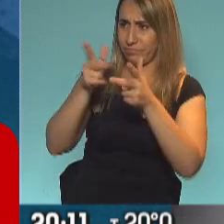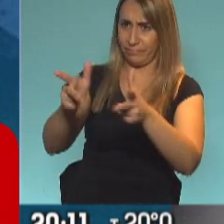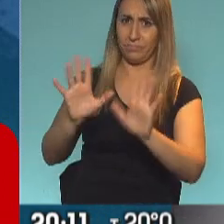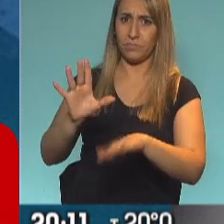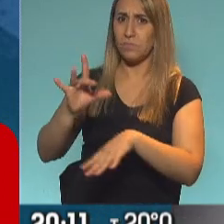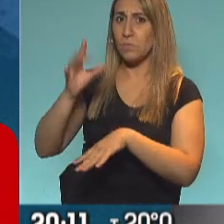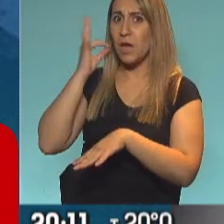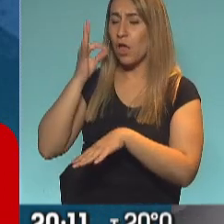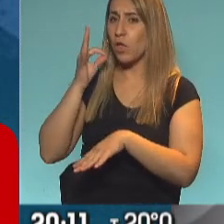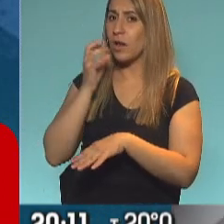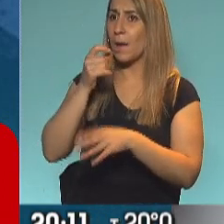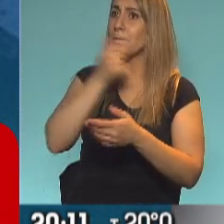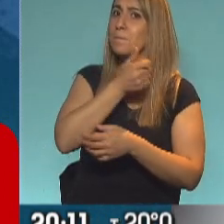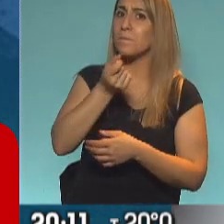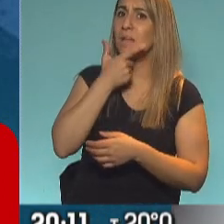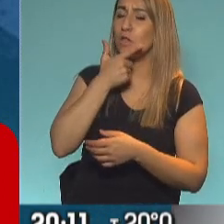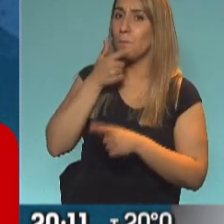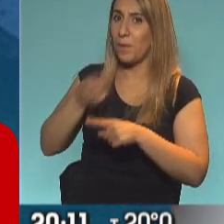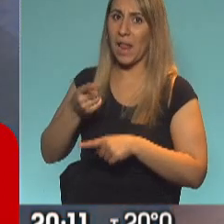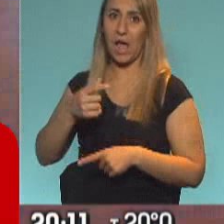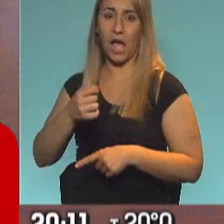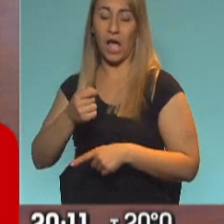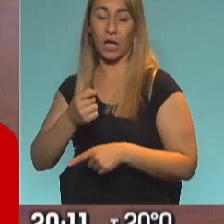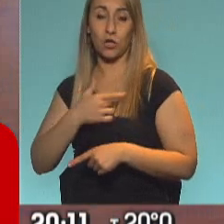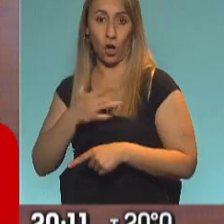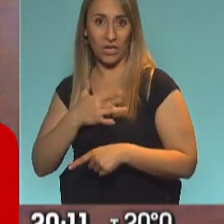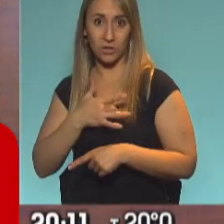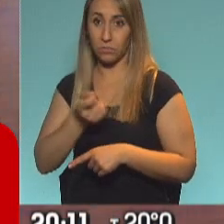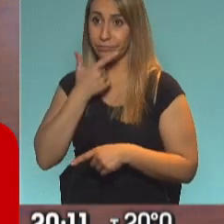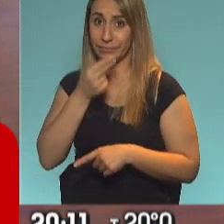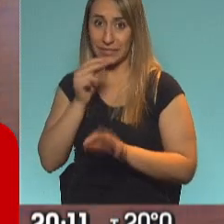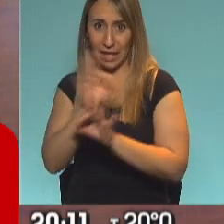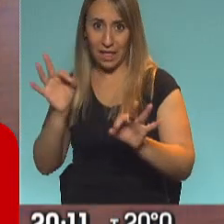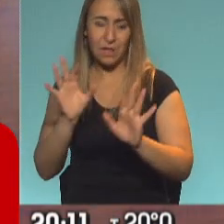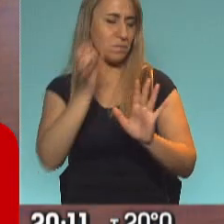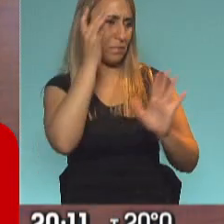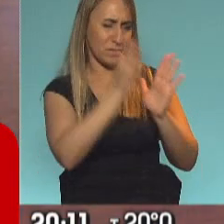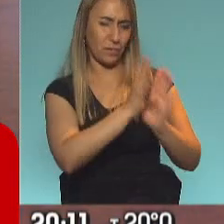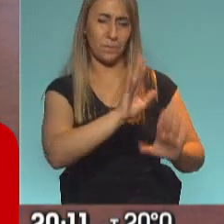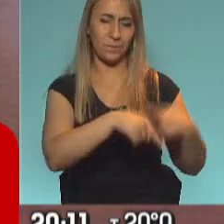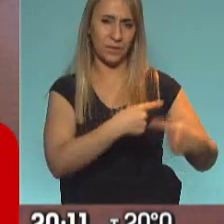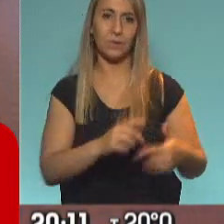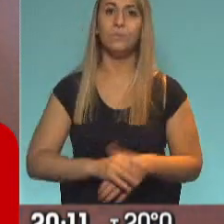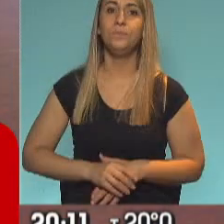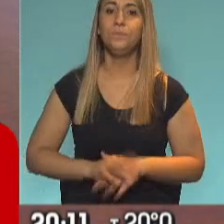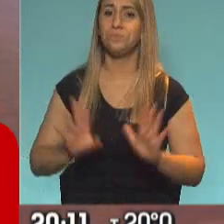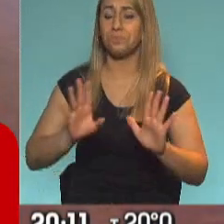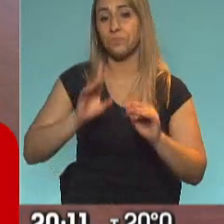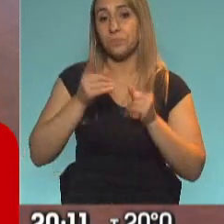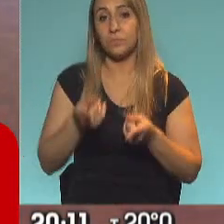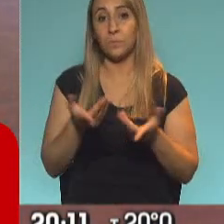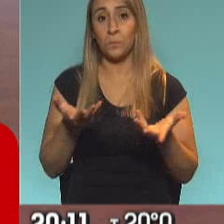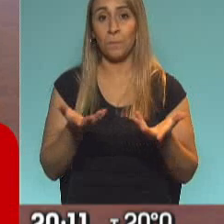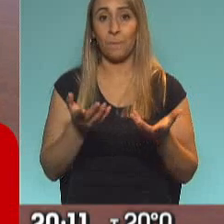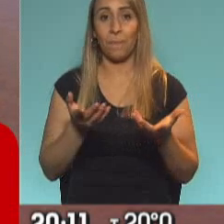medicamentos cardíacos. Sí, el doctor Perrón el viernes, perdón, sí, seguí adelante que después... No, básicamente decir que por una